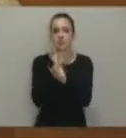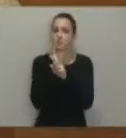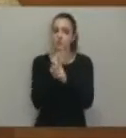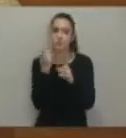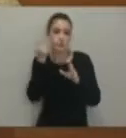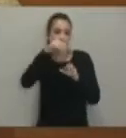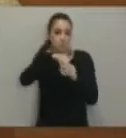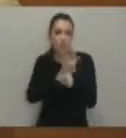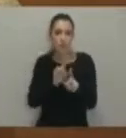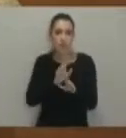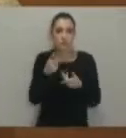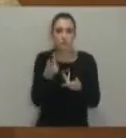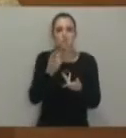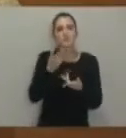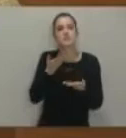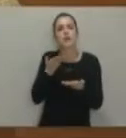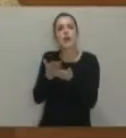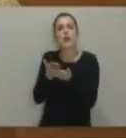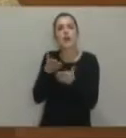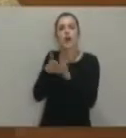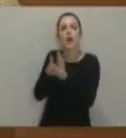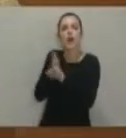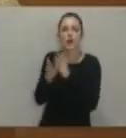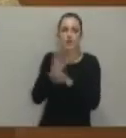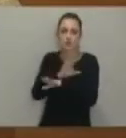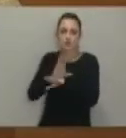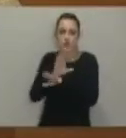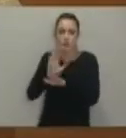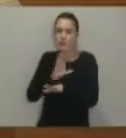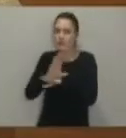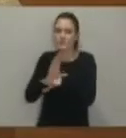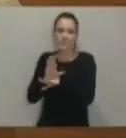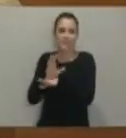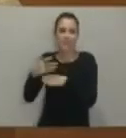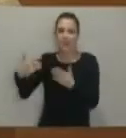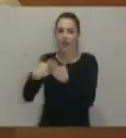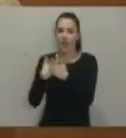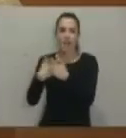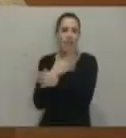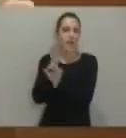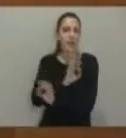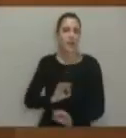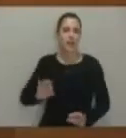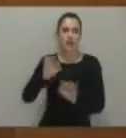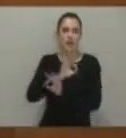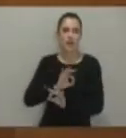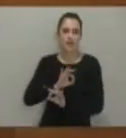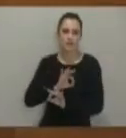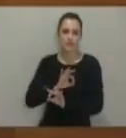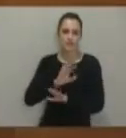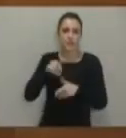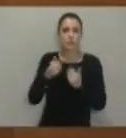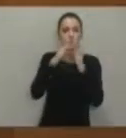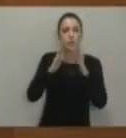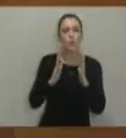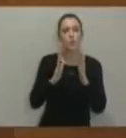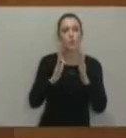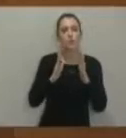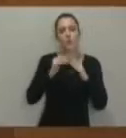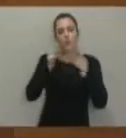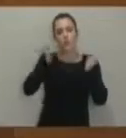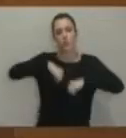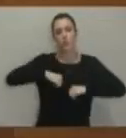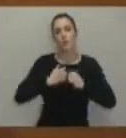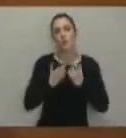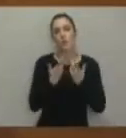a la Consejería y no se ofreció ninguna explicación. ¿Cómo puede plantearse un acuerdo marco para la prestación de un servicio que